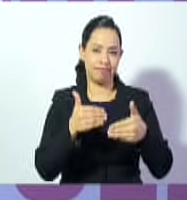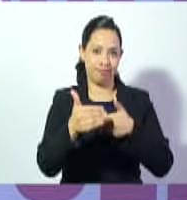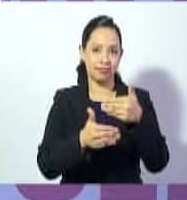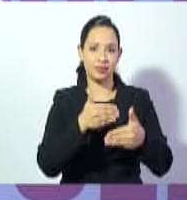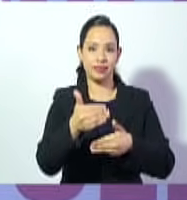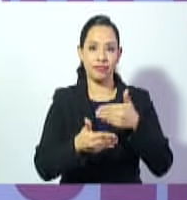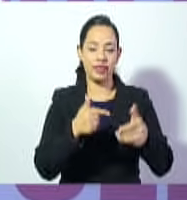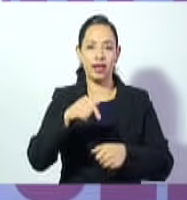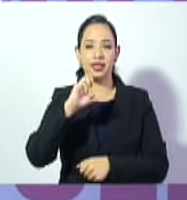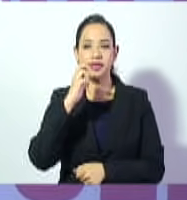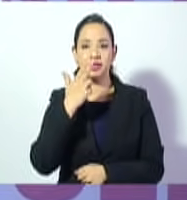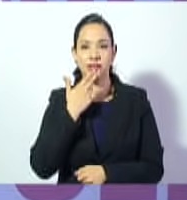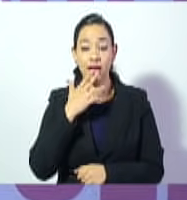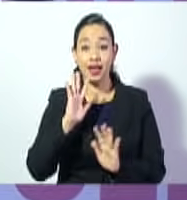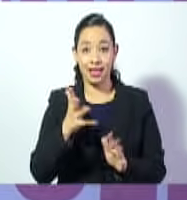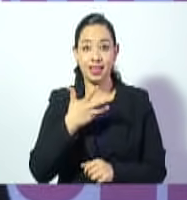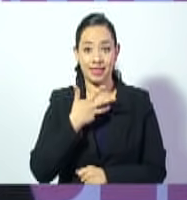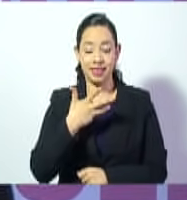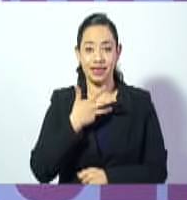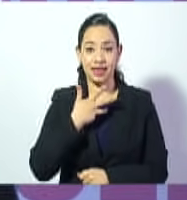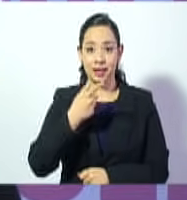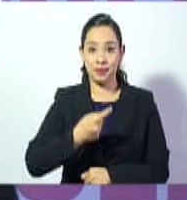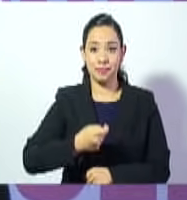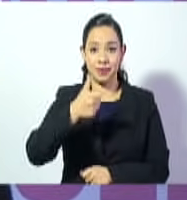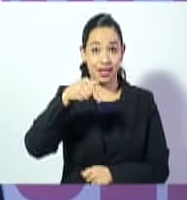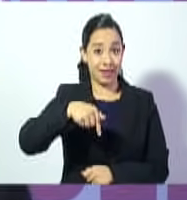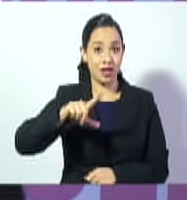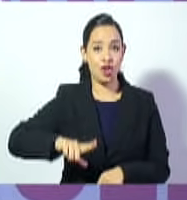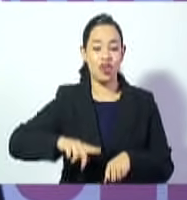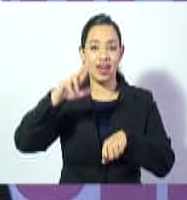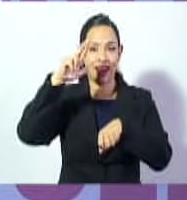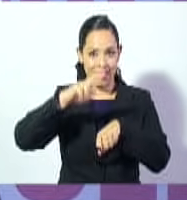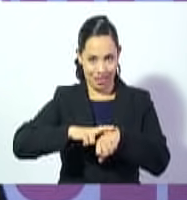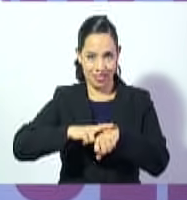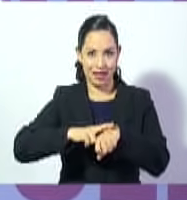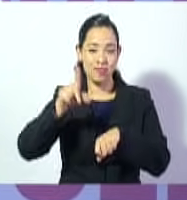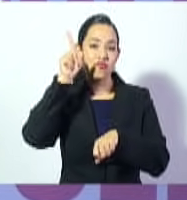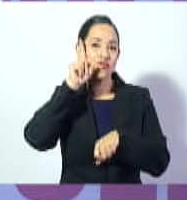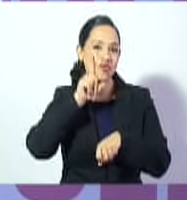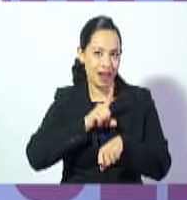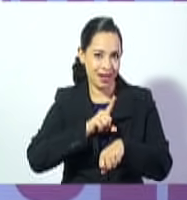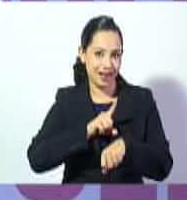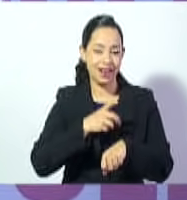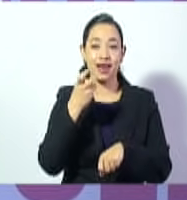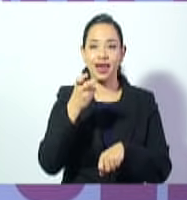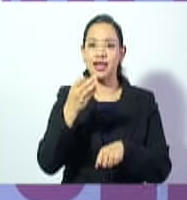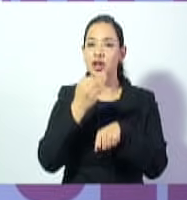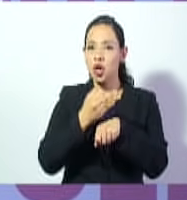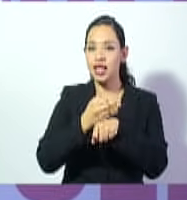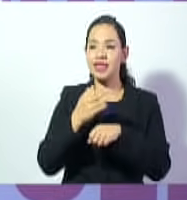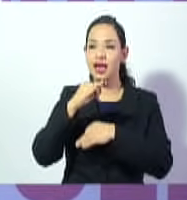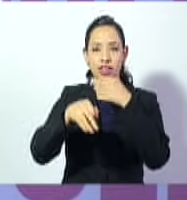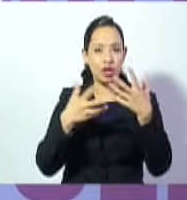chihuahua va a tener por primera vez una gobernadora o un gobierno que cambiará de la mano de los ciudadanos